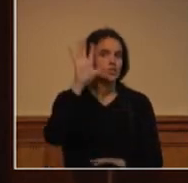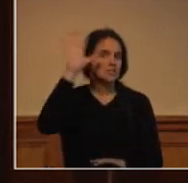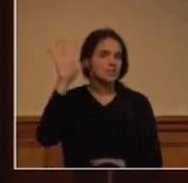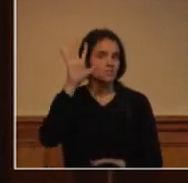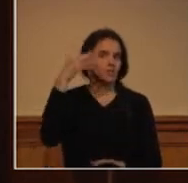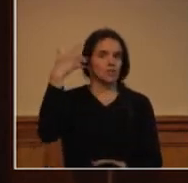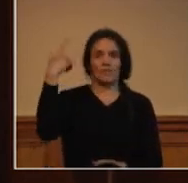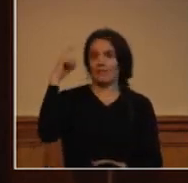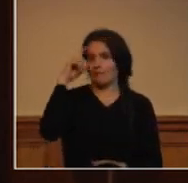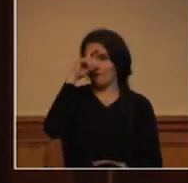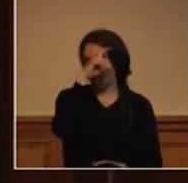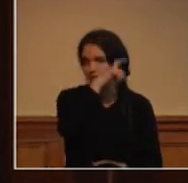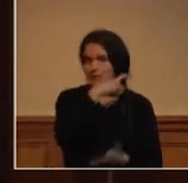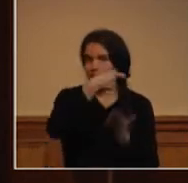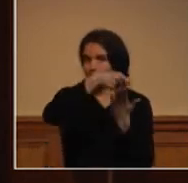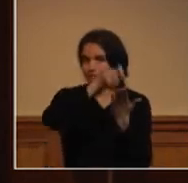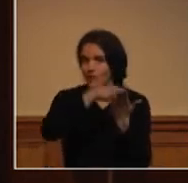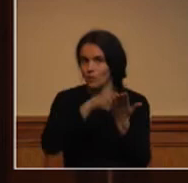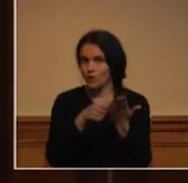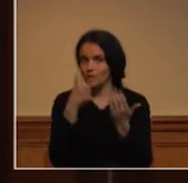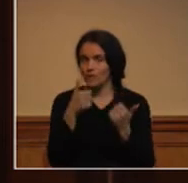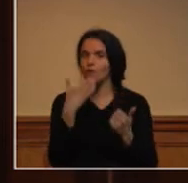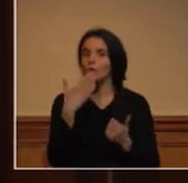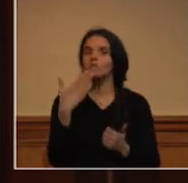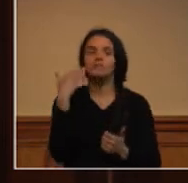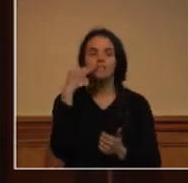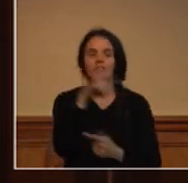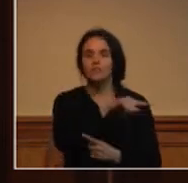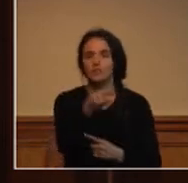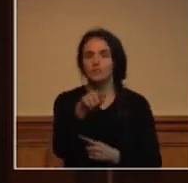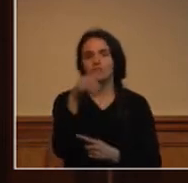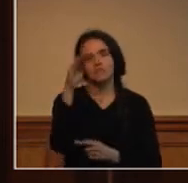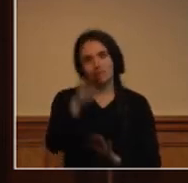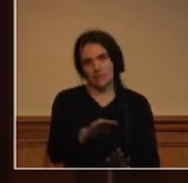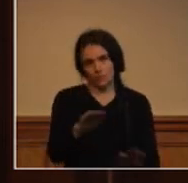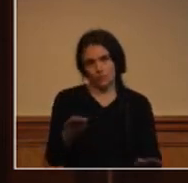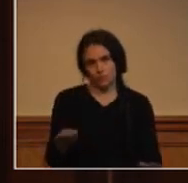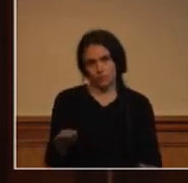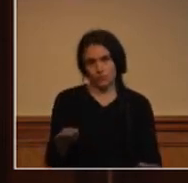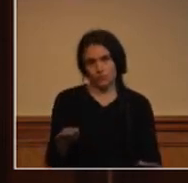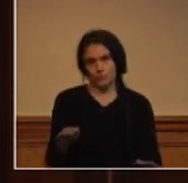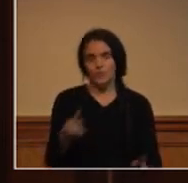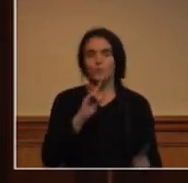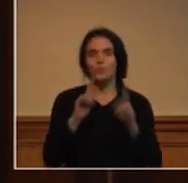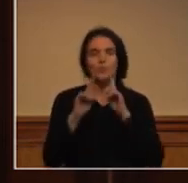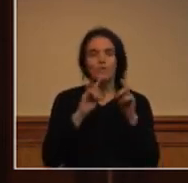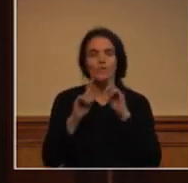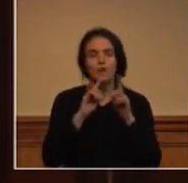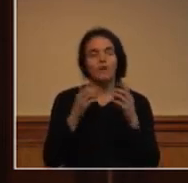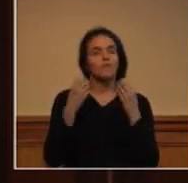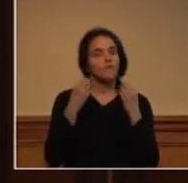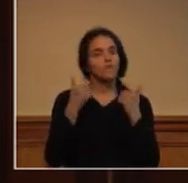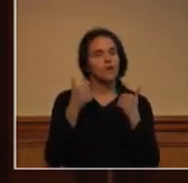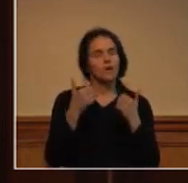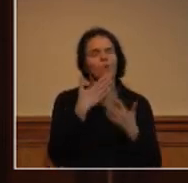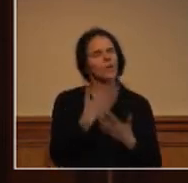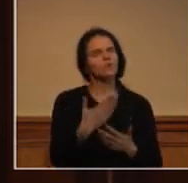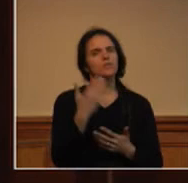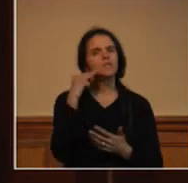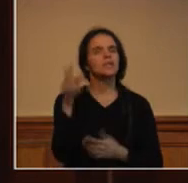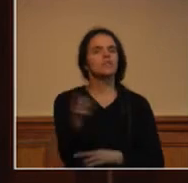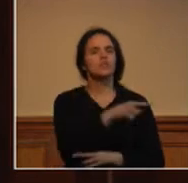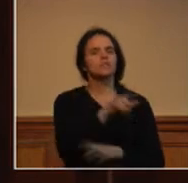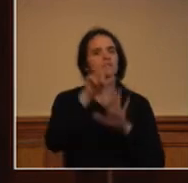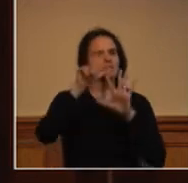de medir bien en estos chicos cuando están muy pequeños, ¿ya? Las pruebas empiezan a funcionar más o menos cuando los niños